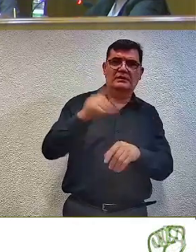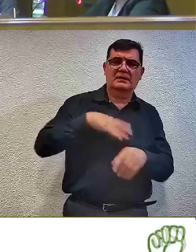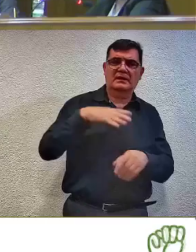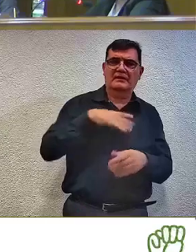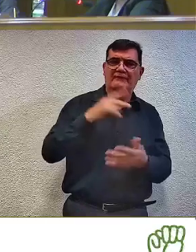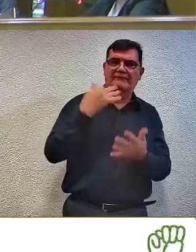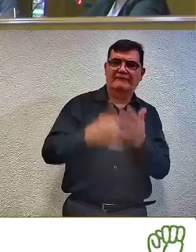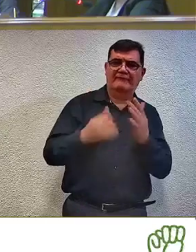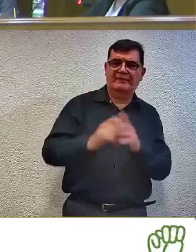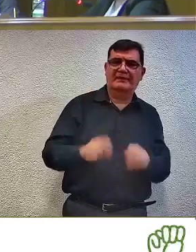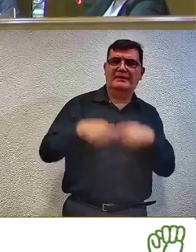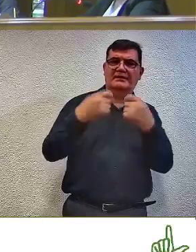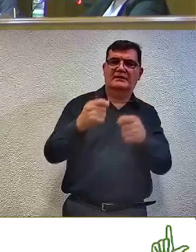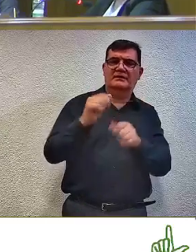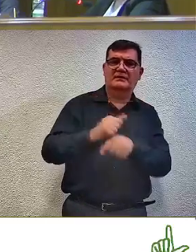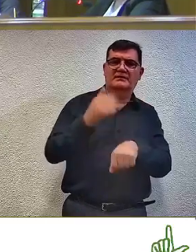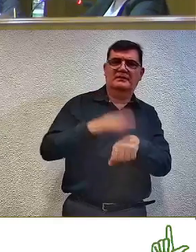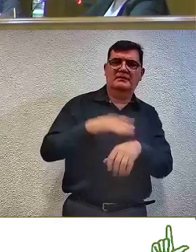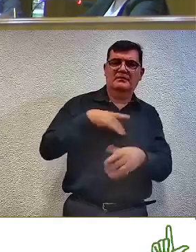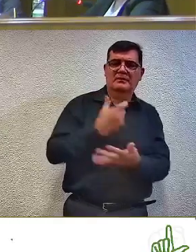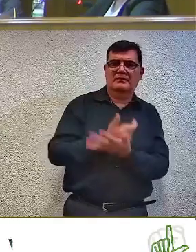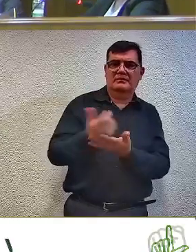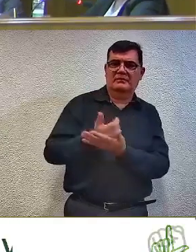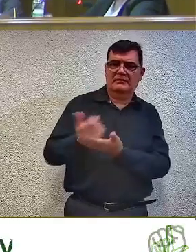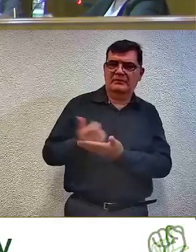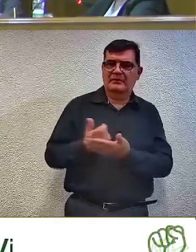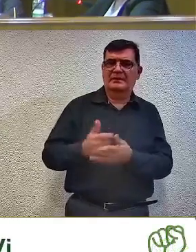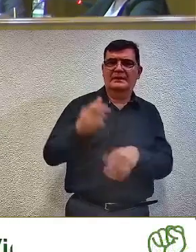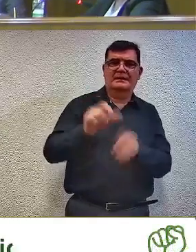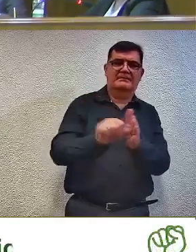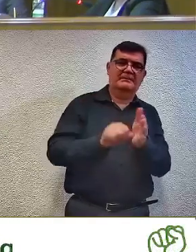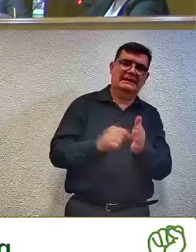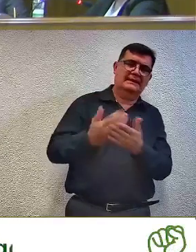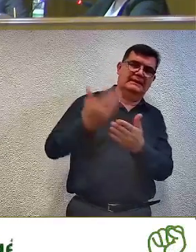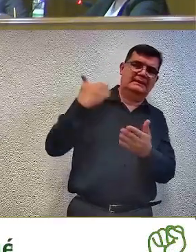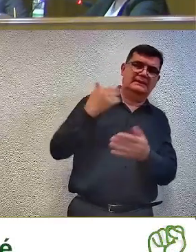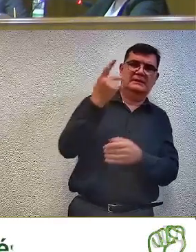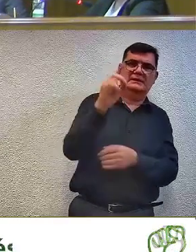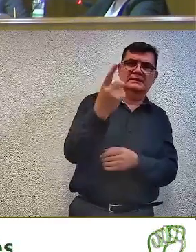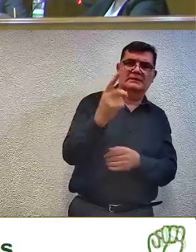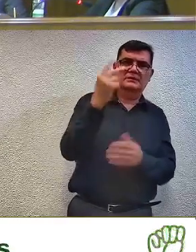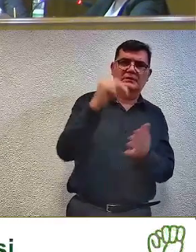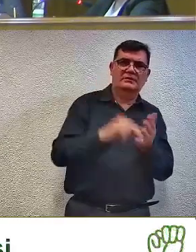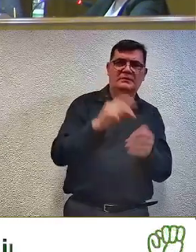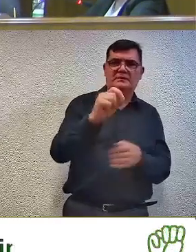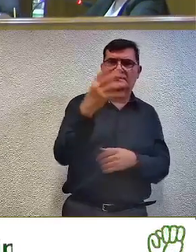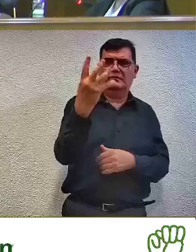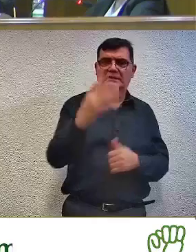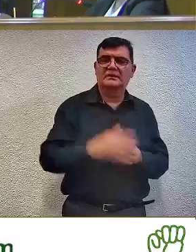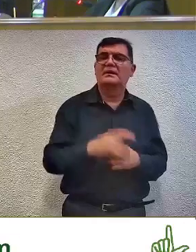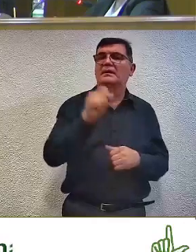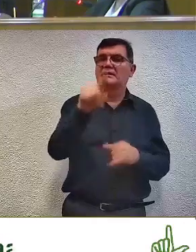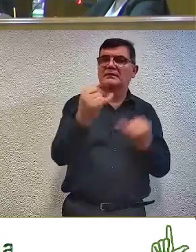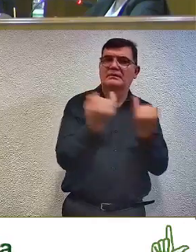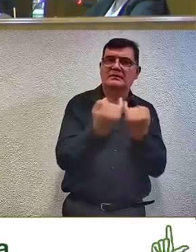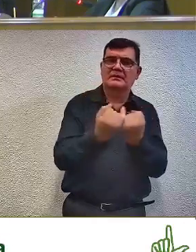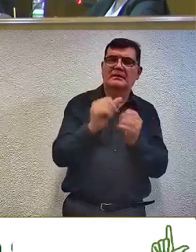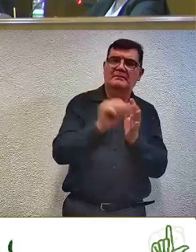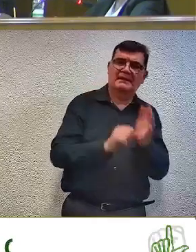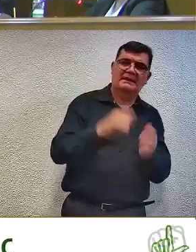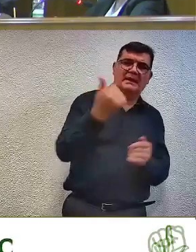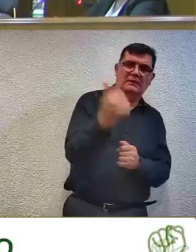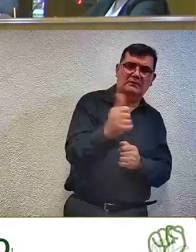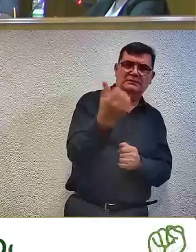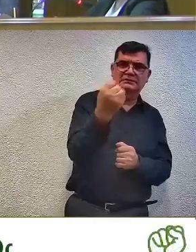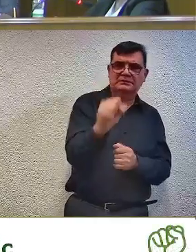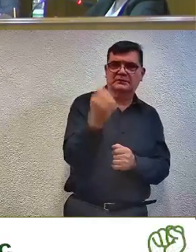entrega de administraciones por financiamiento público del mes de diciembre de 2024, así como de los meses de agosto,